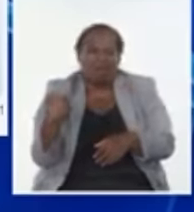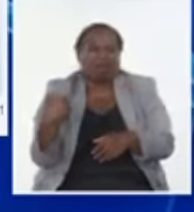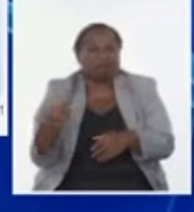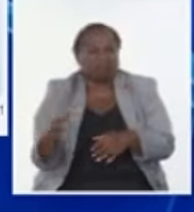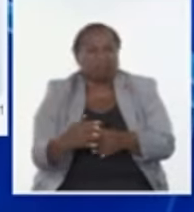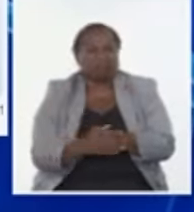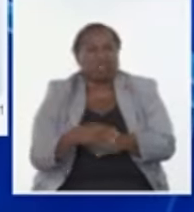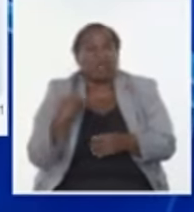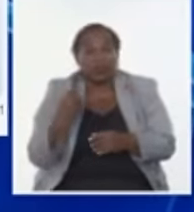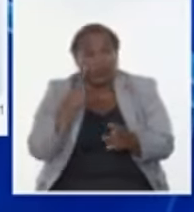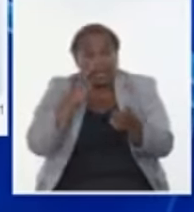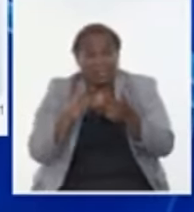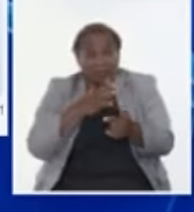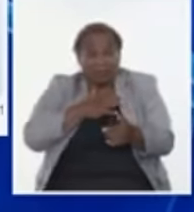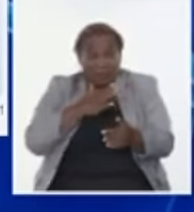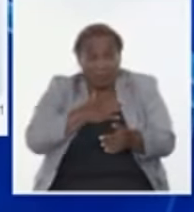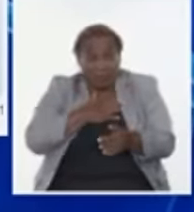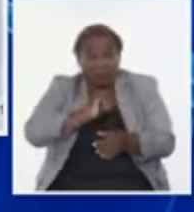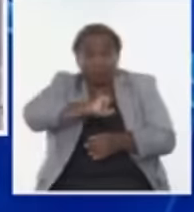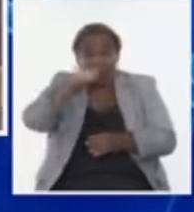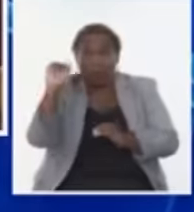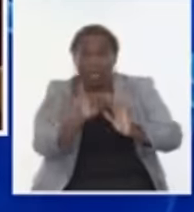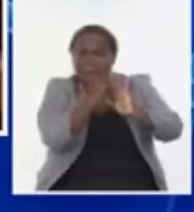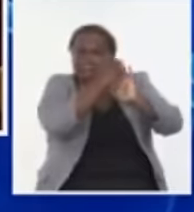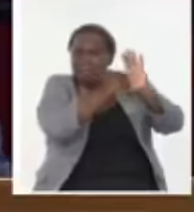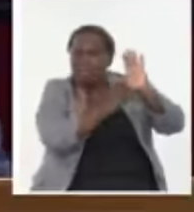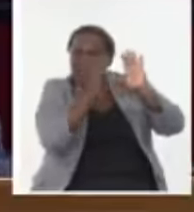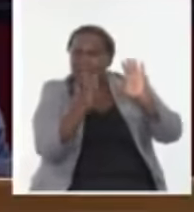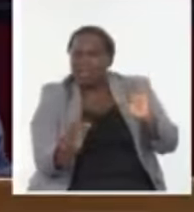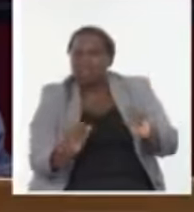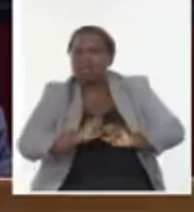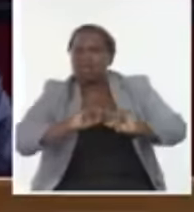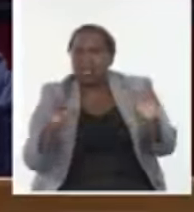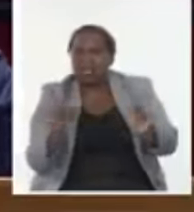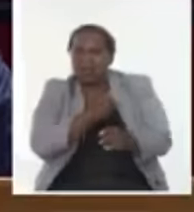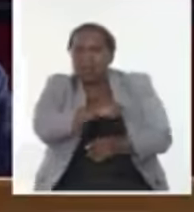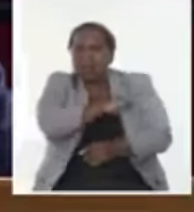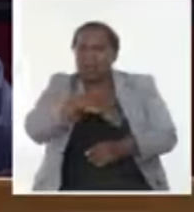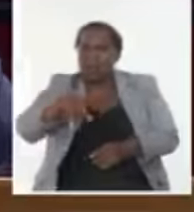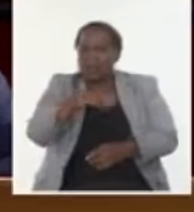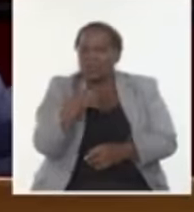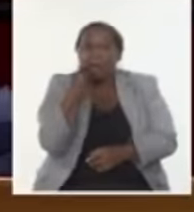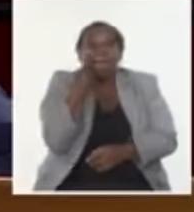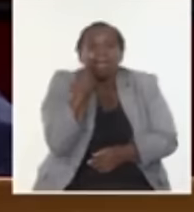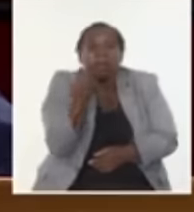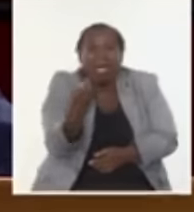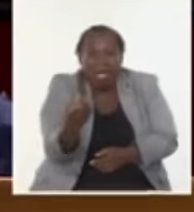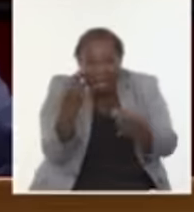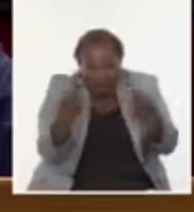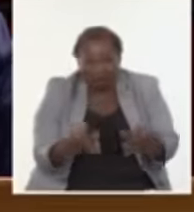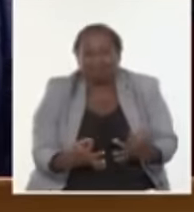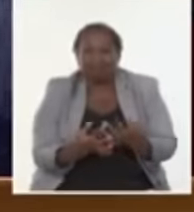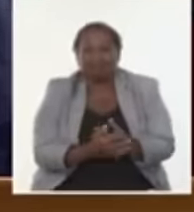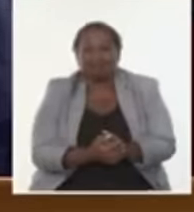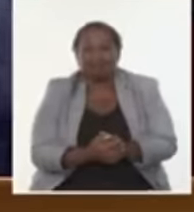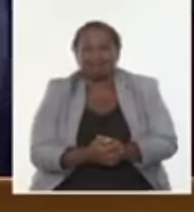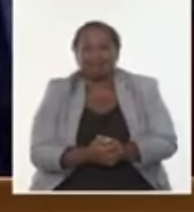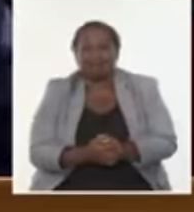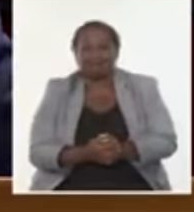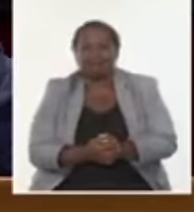próxima meta, lograr que todas estas medidas de verdad impacten y la población pueda percibirla en su